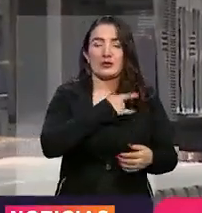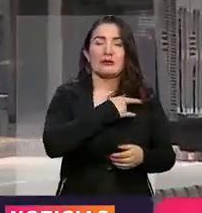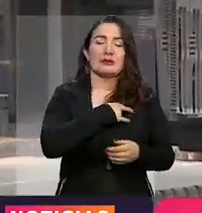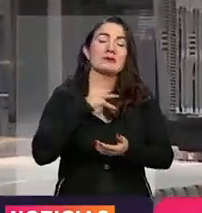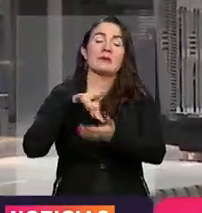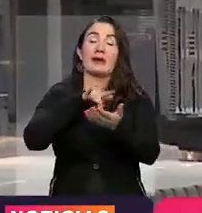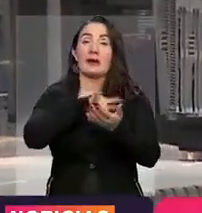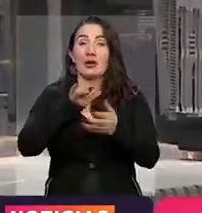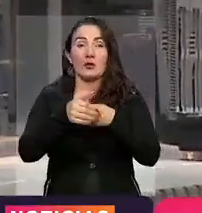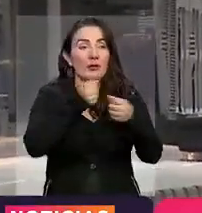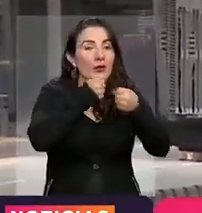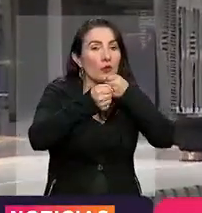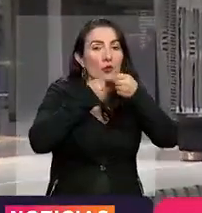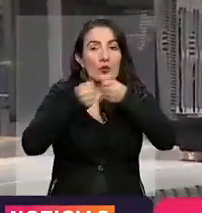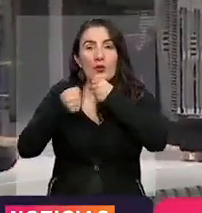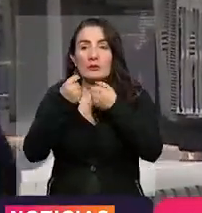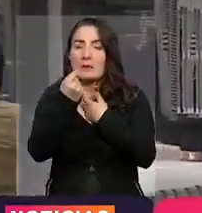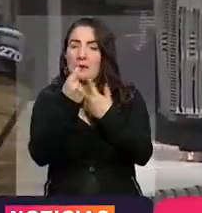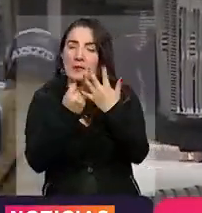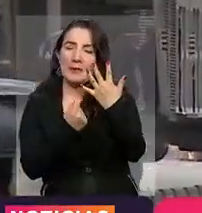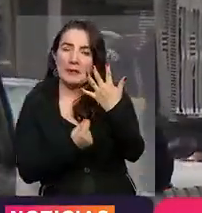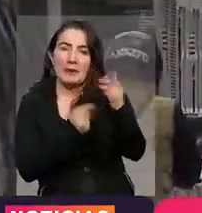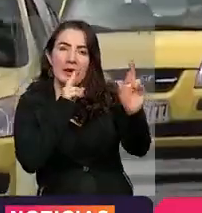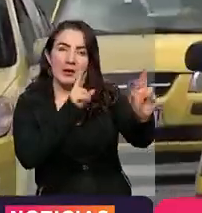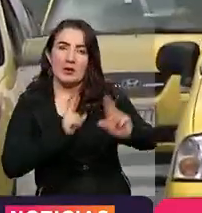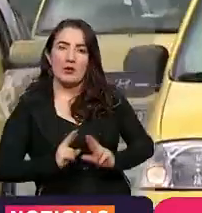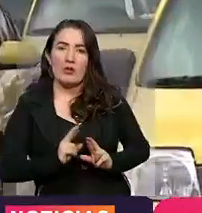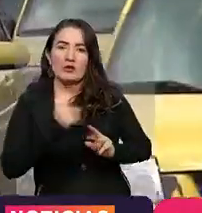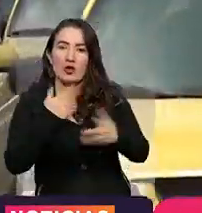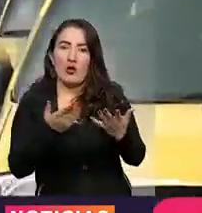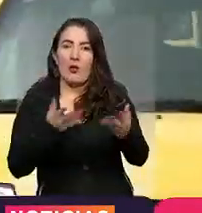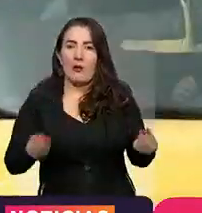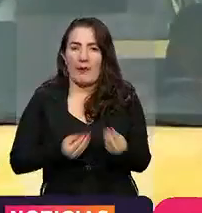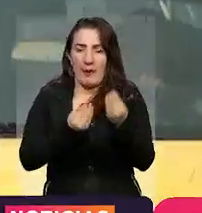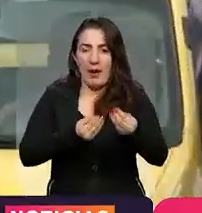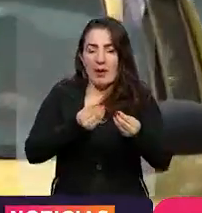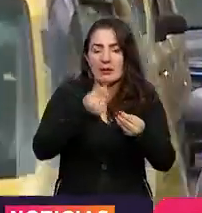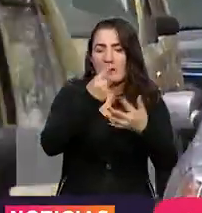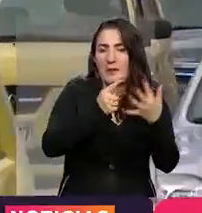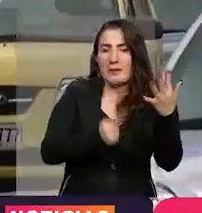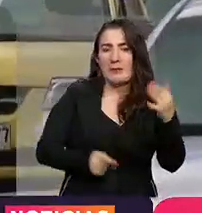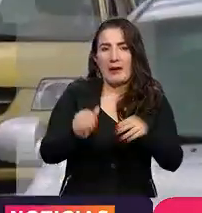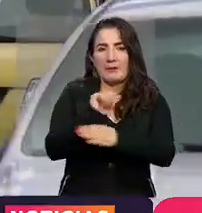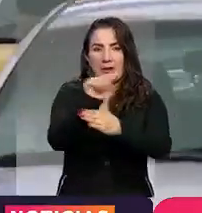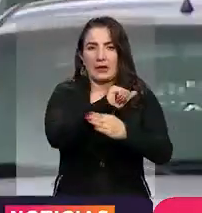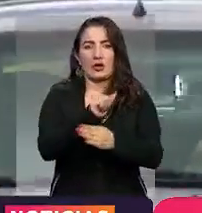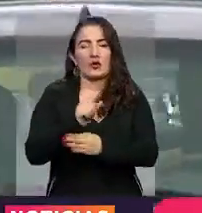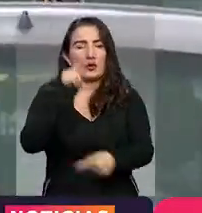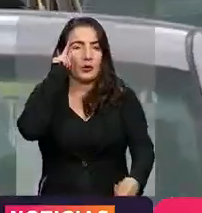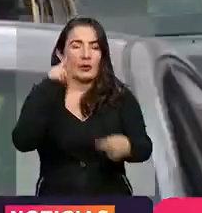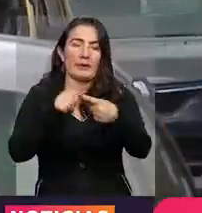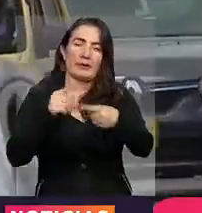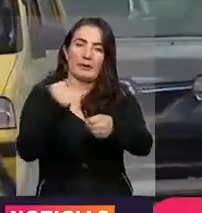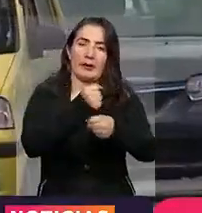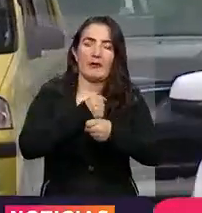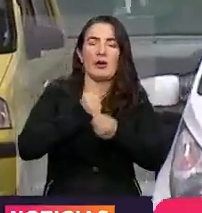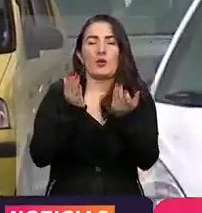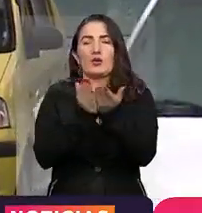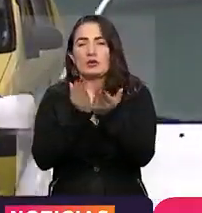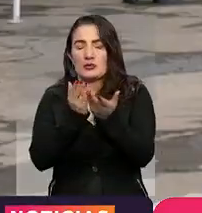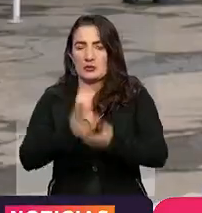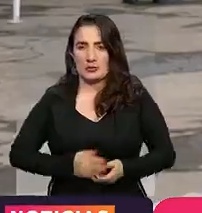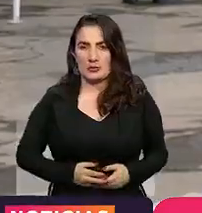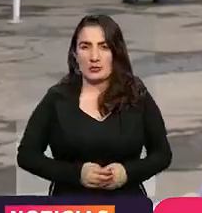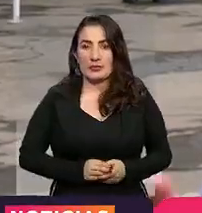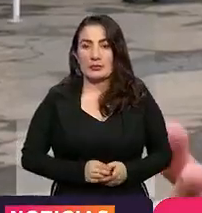participantes a través de una encuesta, la cual dará como resultado la línea base del total de vehículos y los viajes con motivo de trabajo o estudio que se